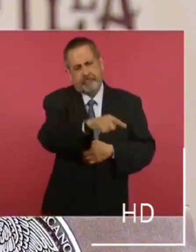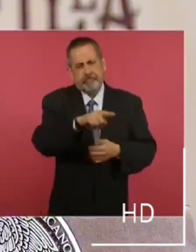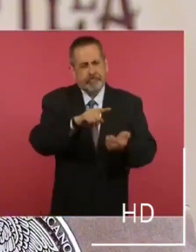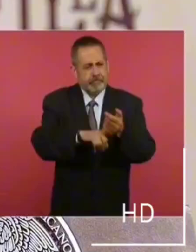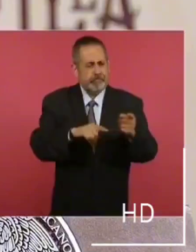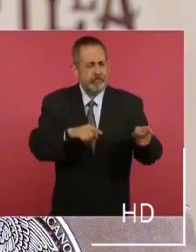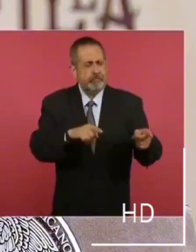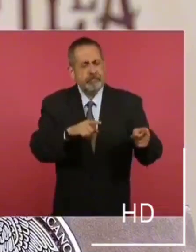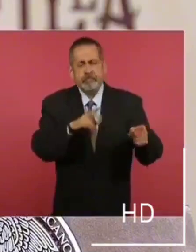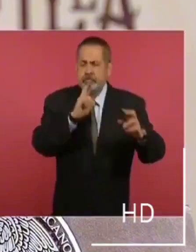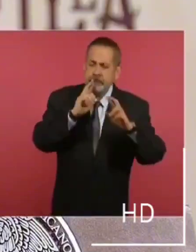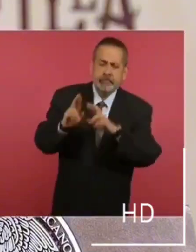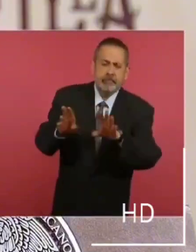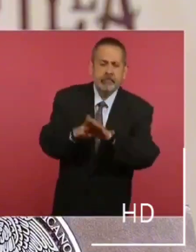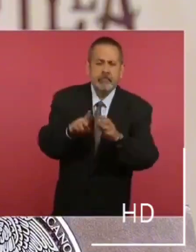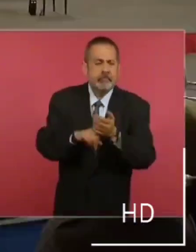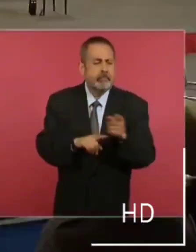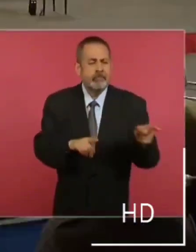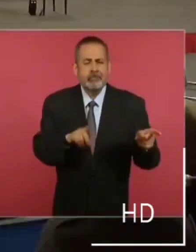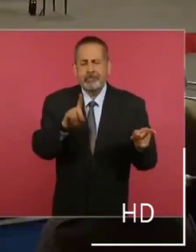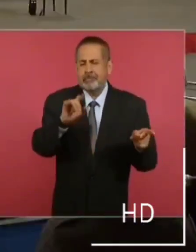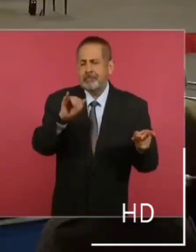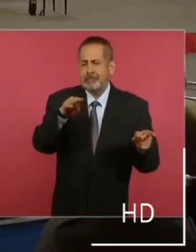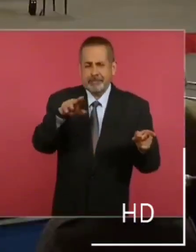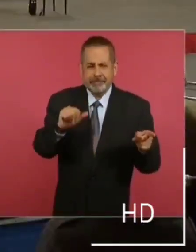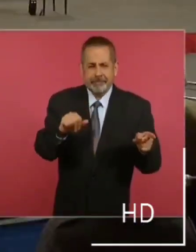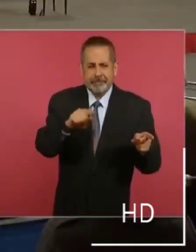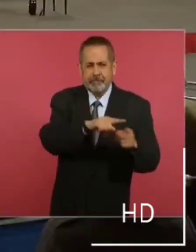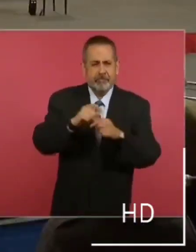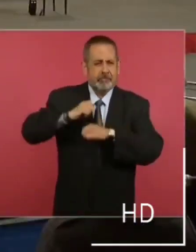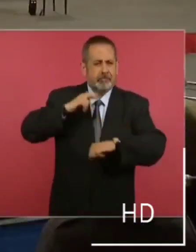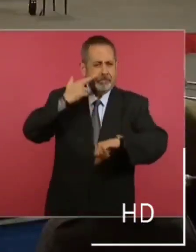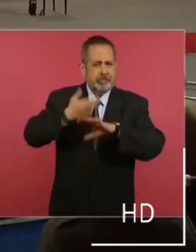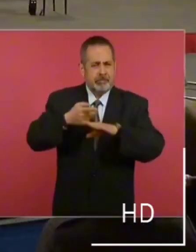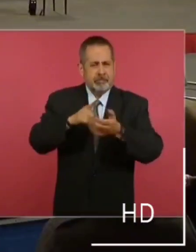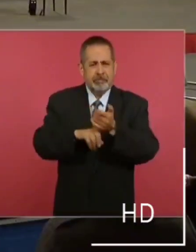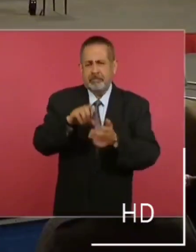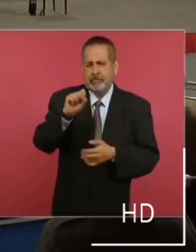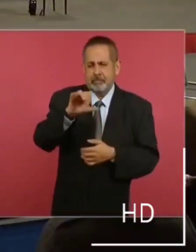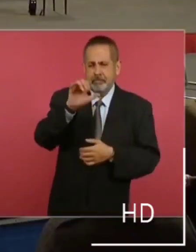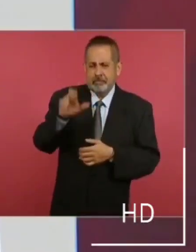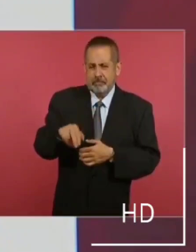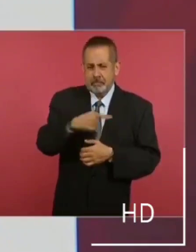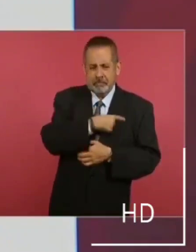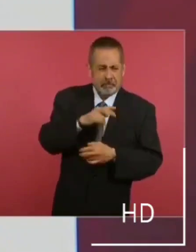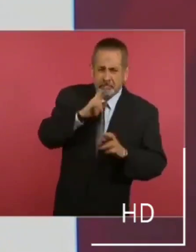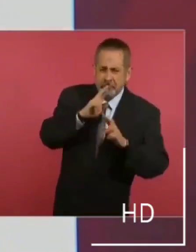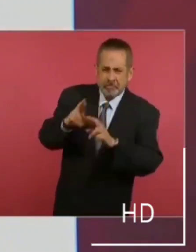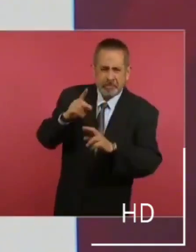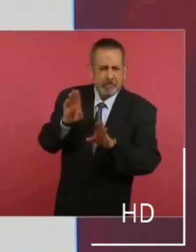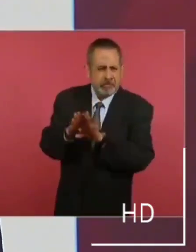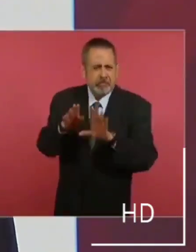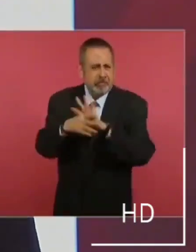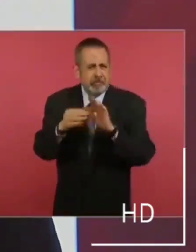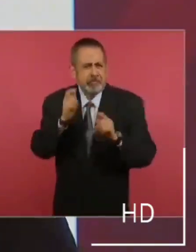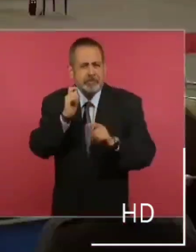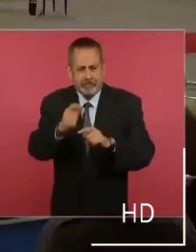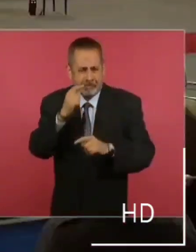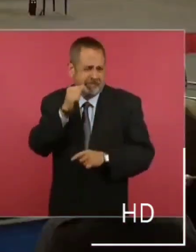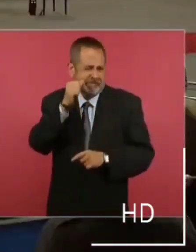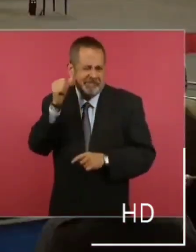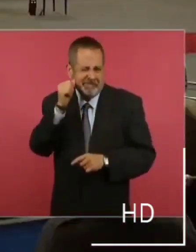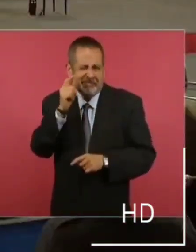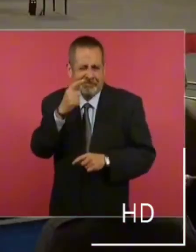la respuesta de Dimna Gisela Morales González, oficial mayor de la Suprema Corte de Justicia de la Nación, el día de